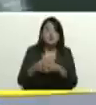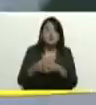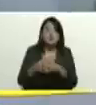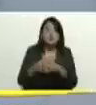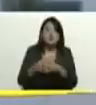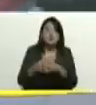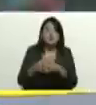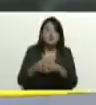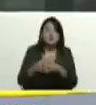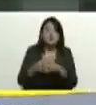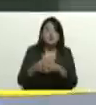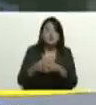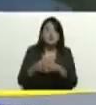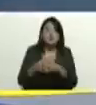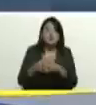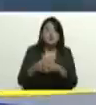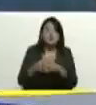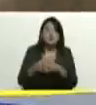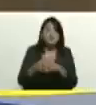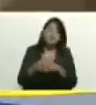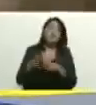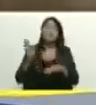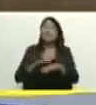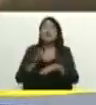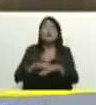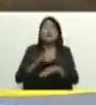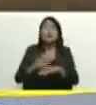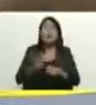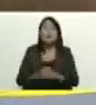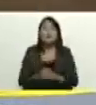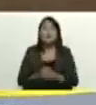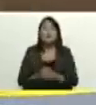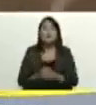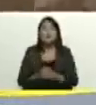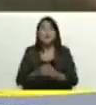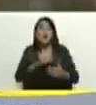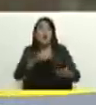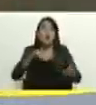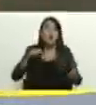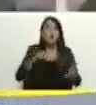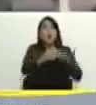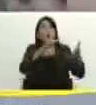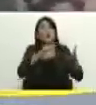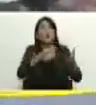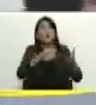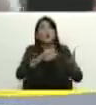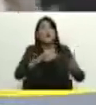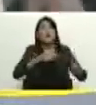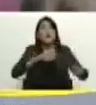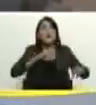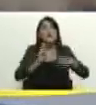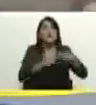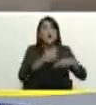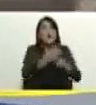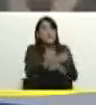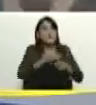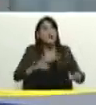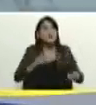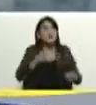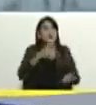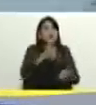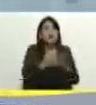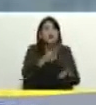contra lo que era apenas el inicio de una revolución democrática, pacífica,